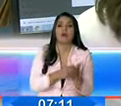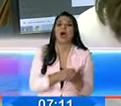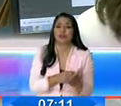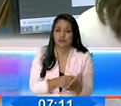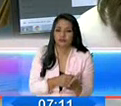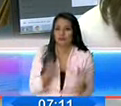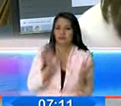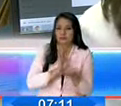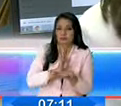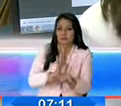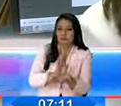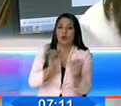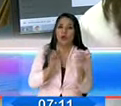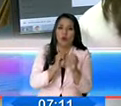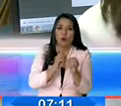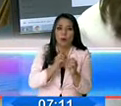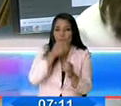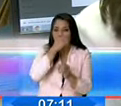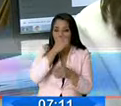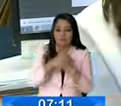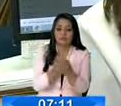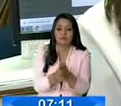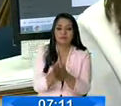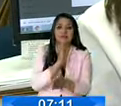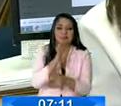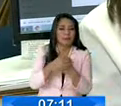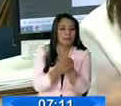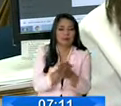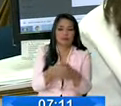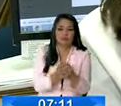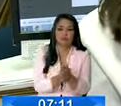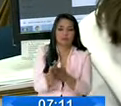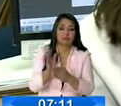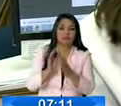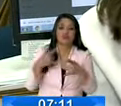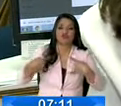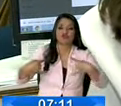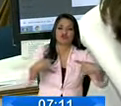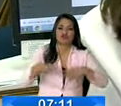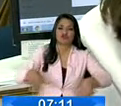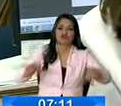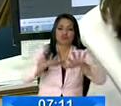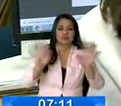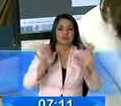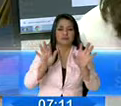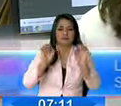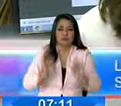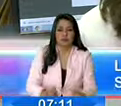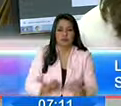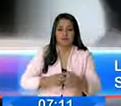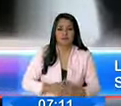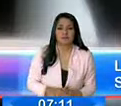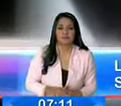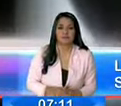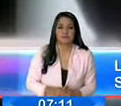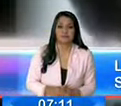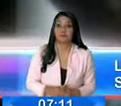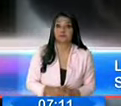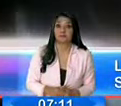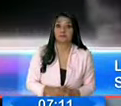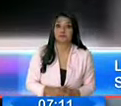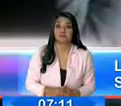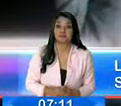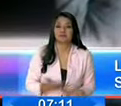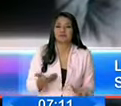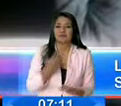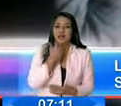o limpiarse, lavarse las manos frecuentemente para evitar el contagio a través de fómites con otras personas. En caso de presentar